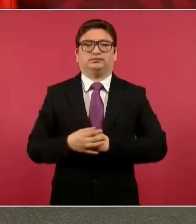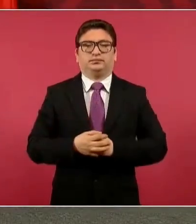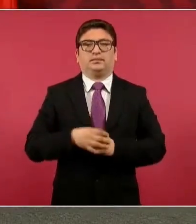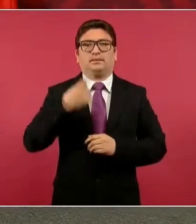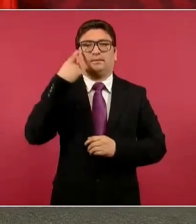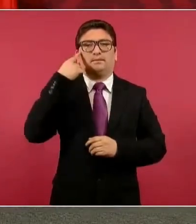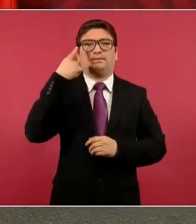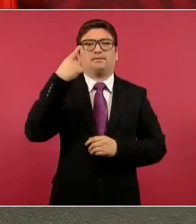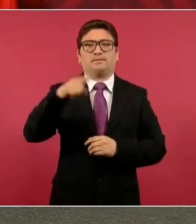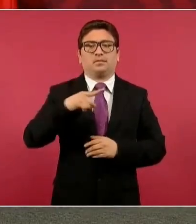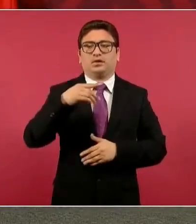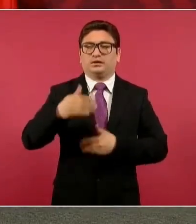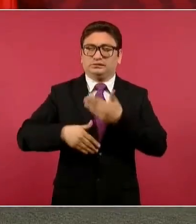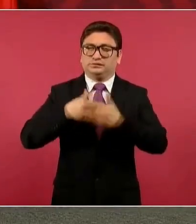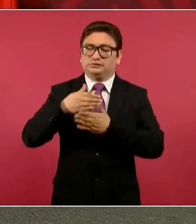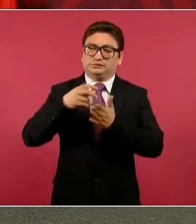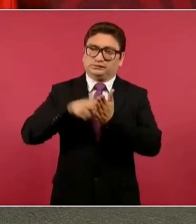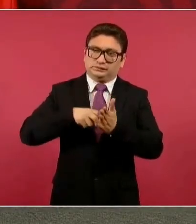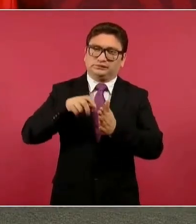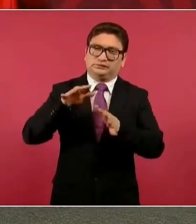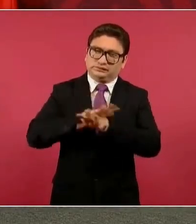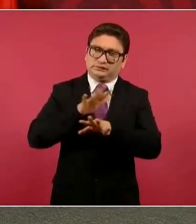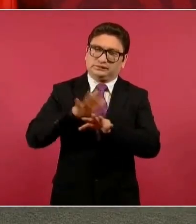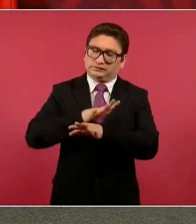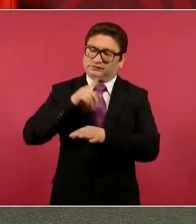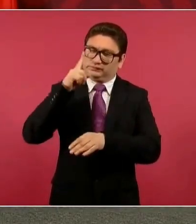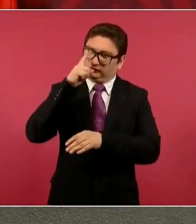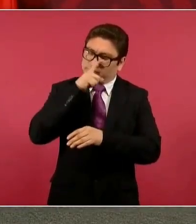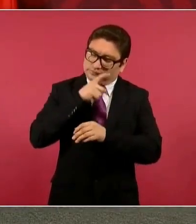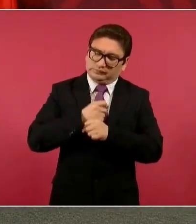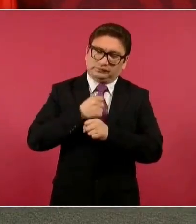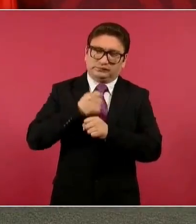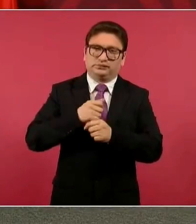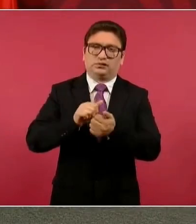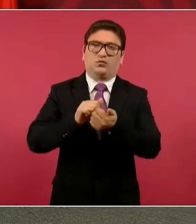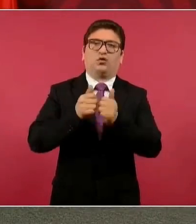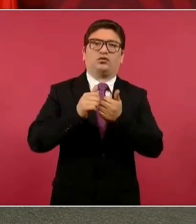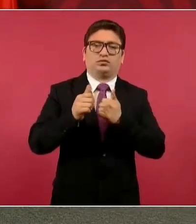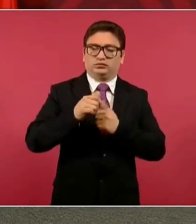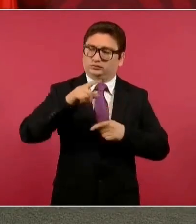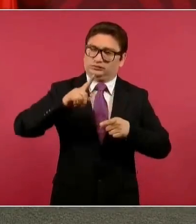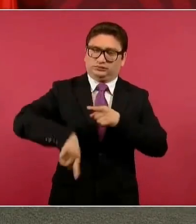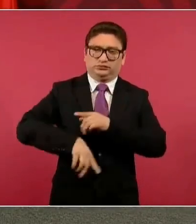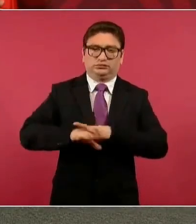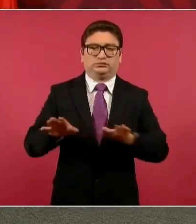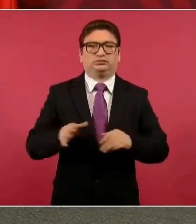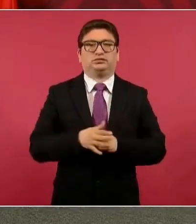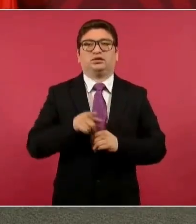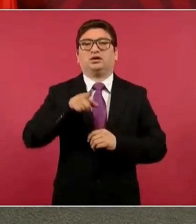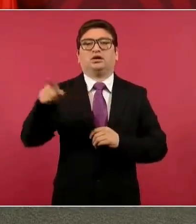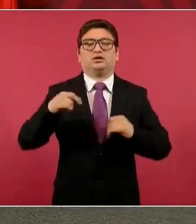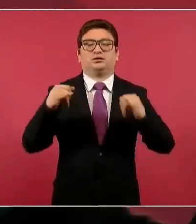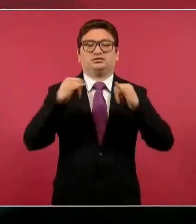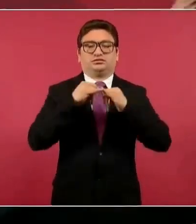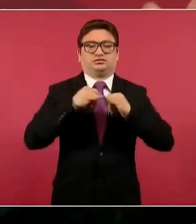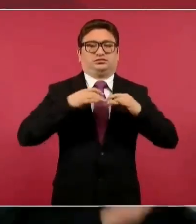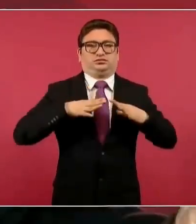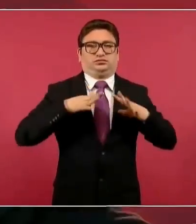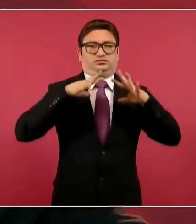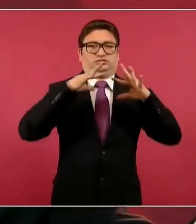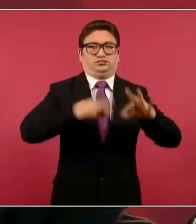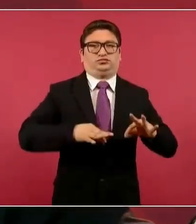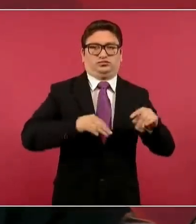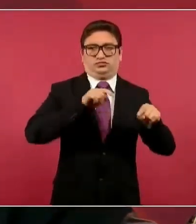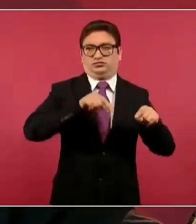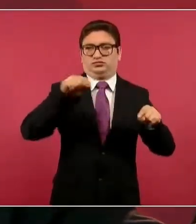para que costara trabajo dar marcha atrás, sino creando instituciones para